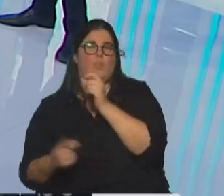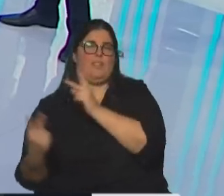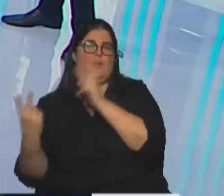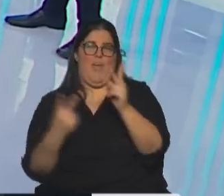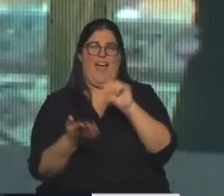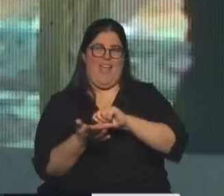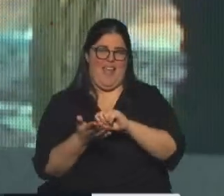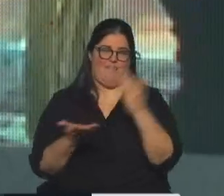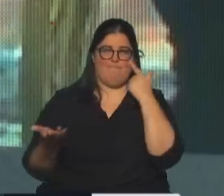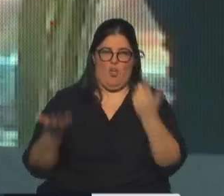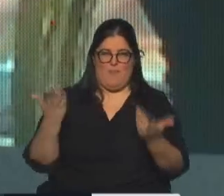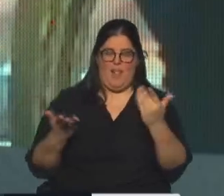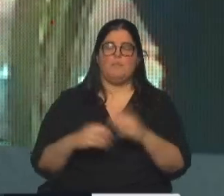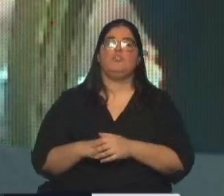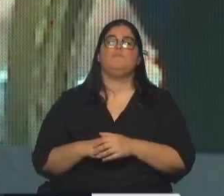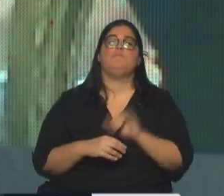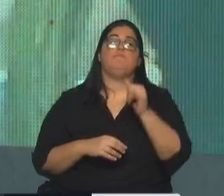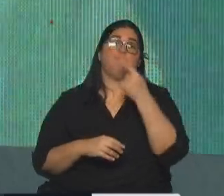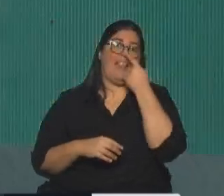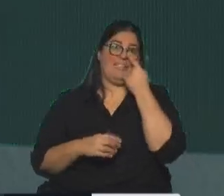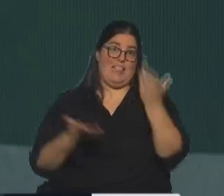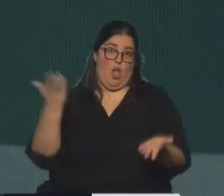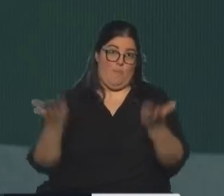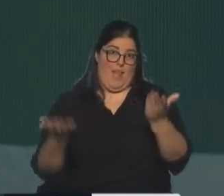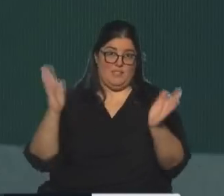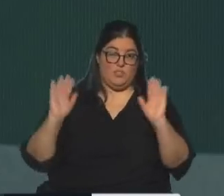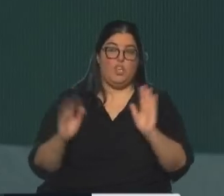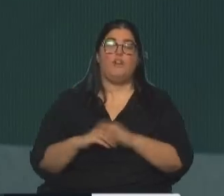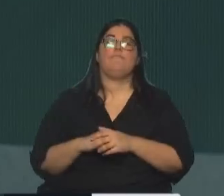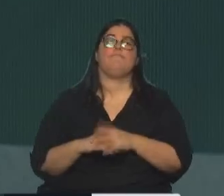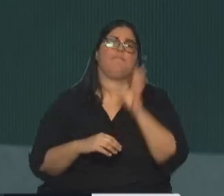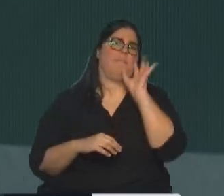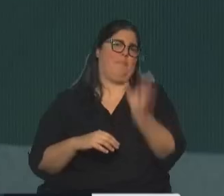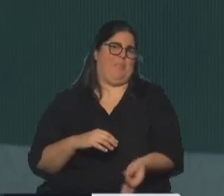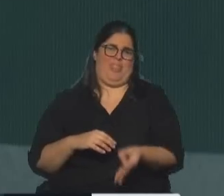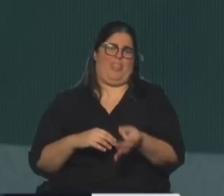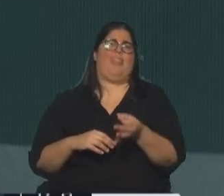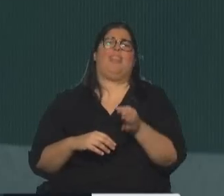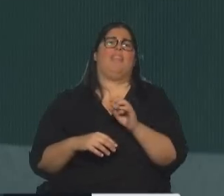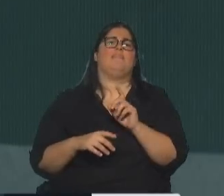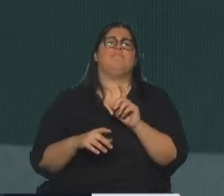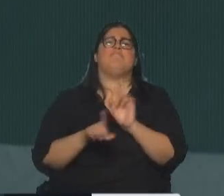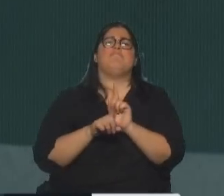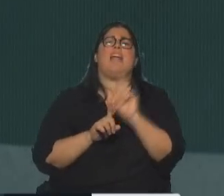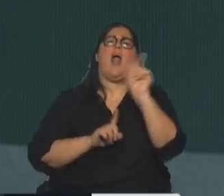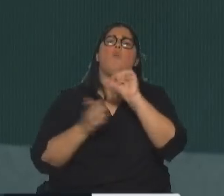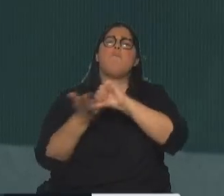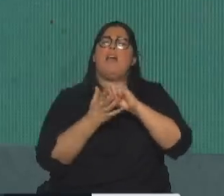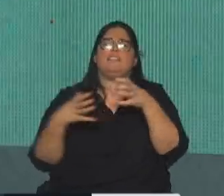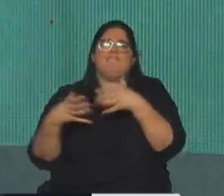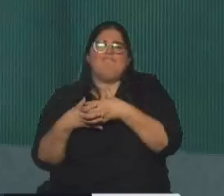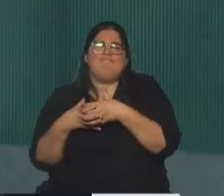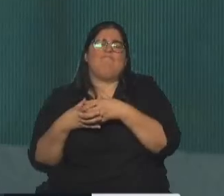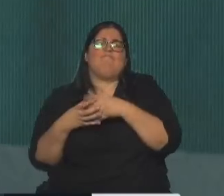¿por dónde empezamos? Bueno, es interesante la comparación porque evidentemente se están cerrando algunos bloques en este